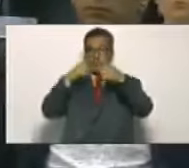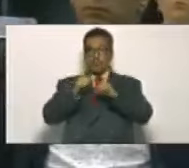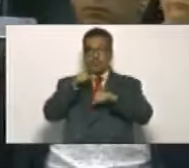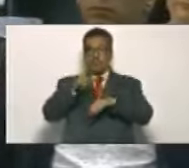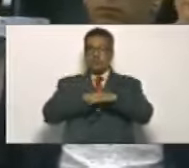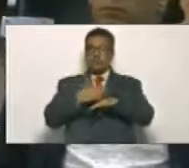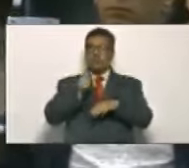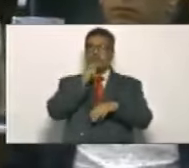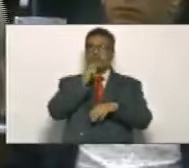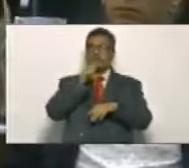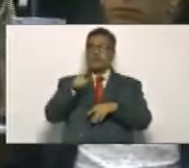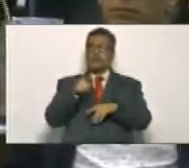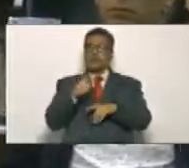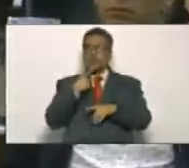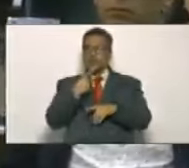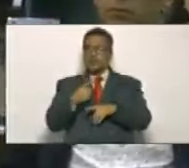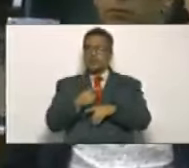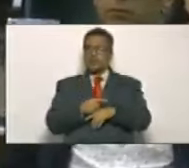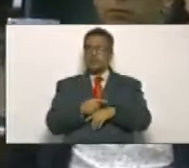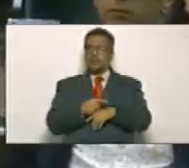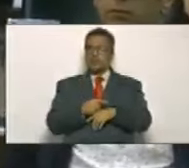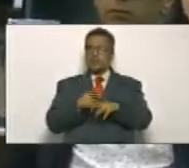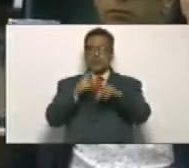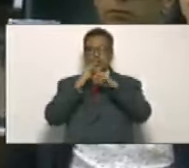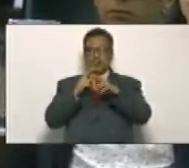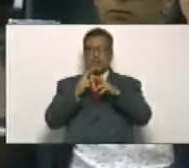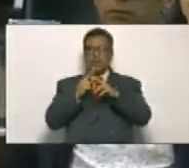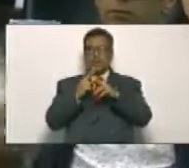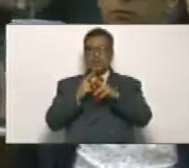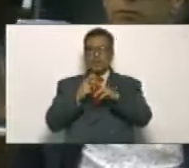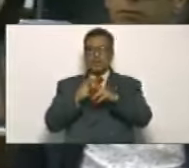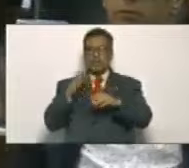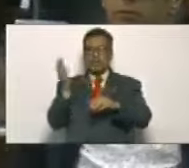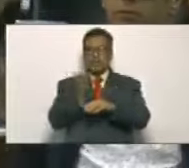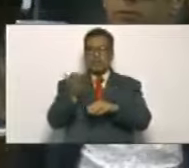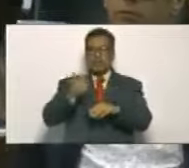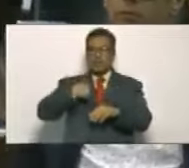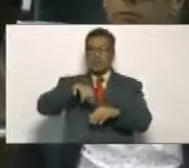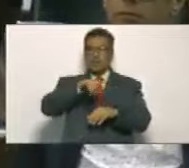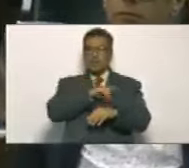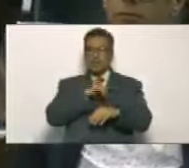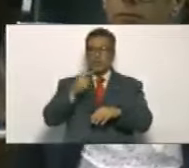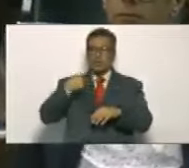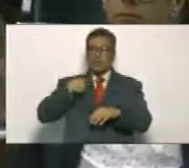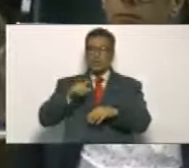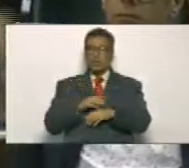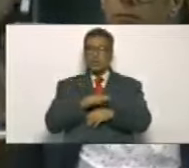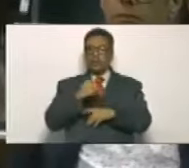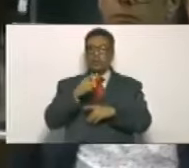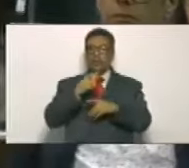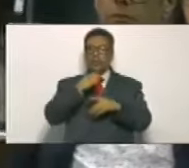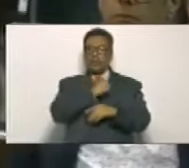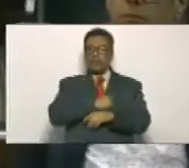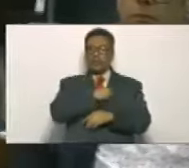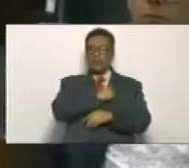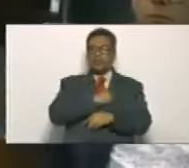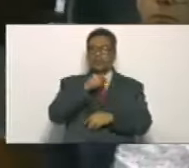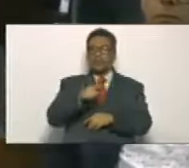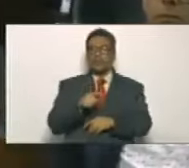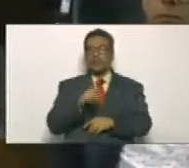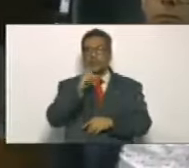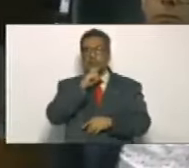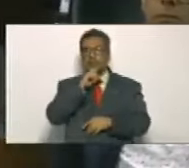eso. ¿Quién no le provoca dar una respuesta violenta a eso? Lo que nos toca a nosotros es lamentablemente